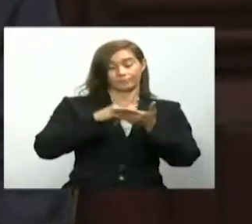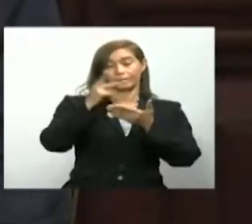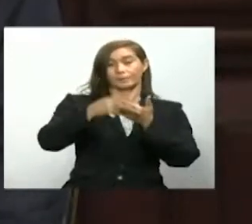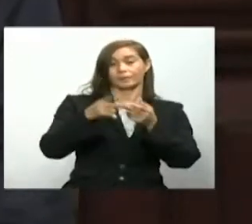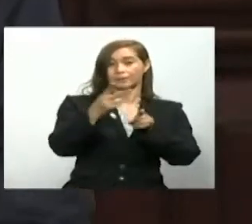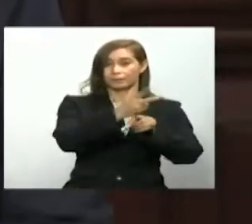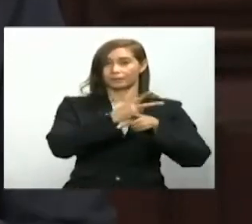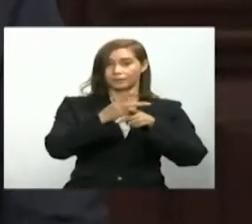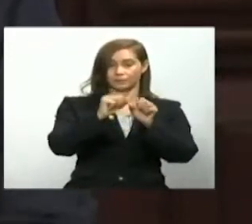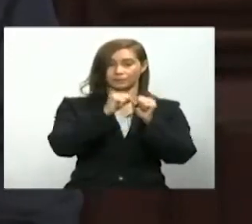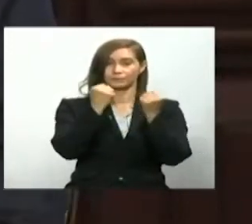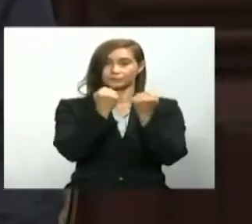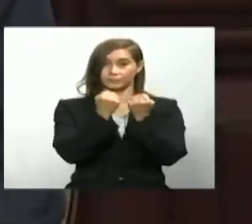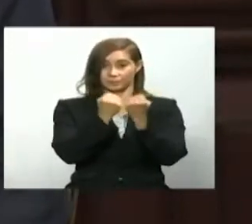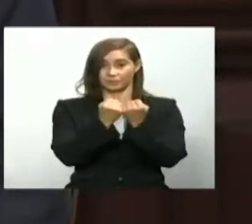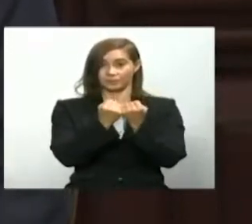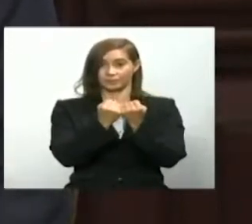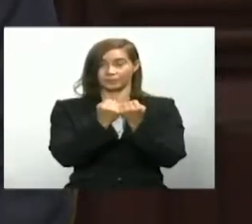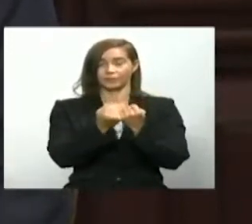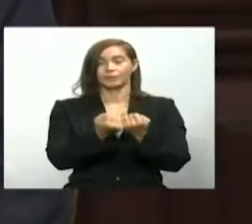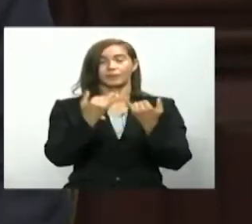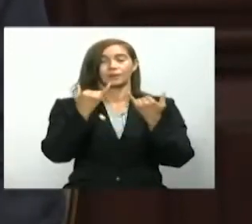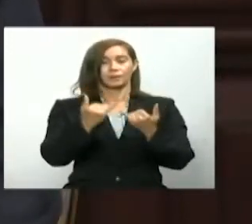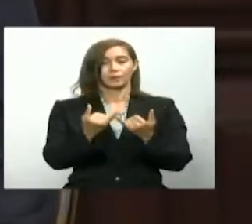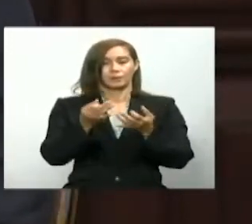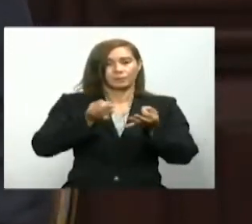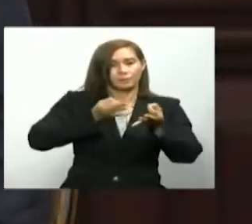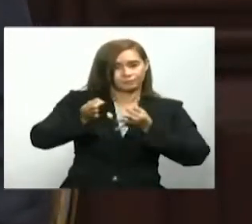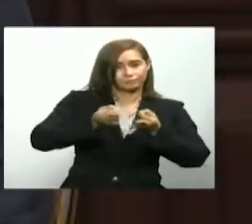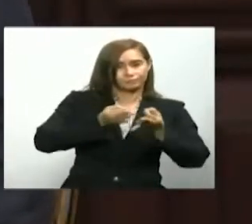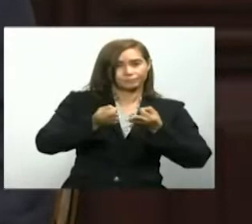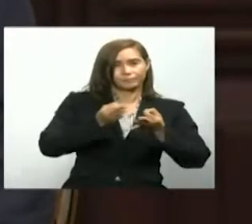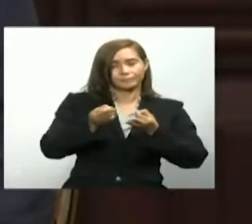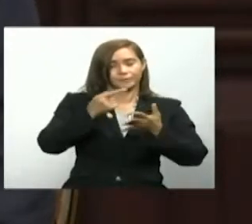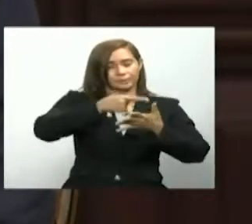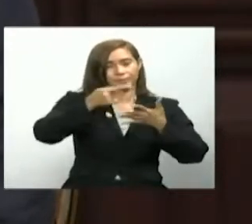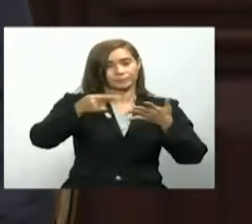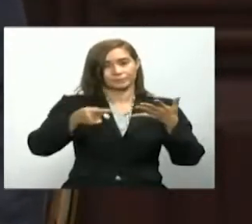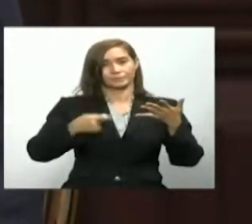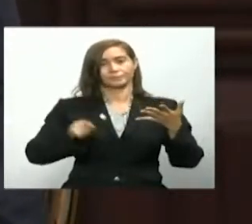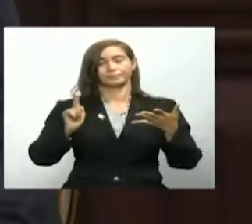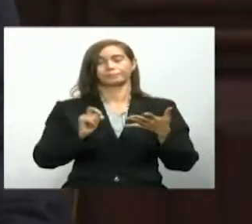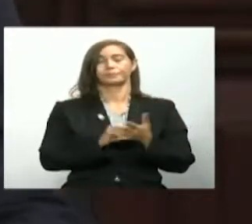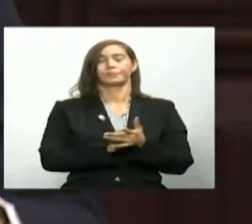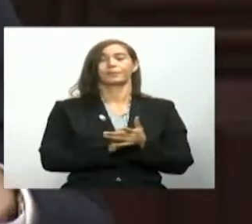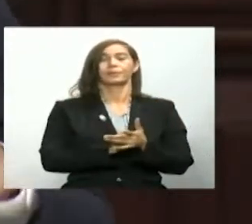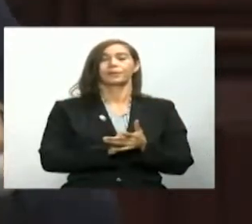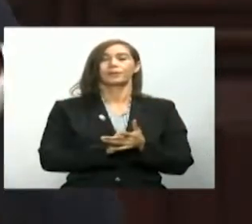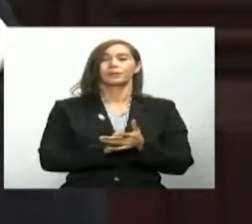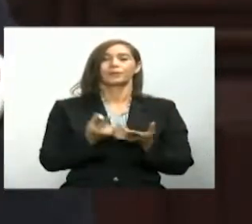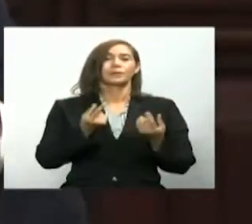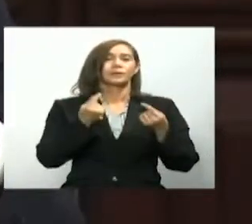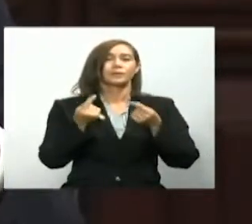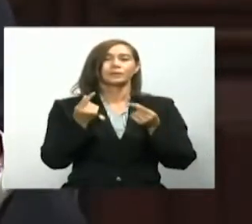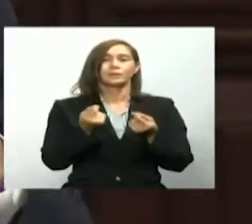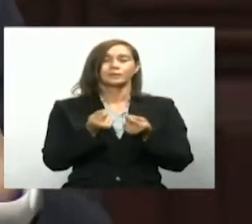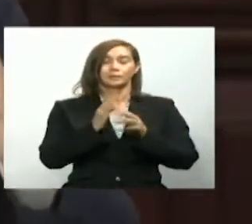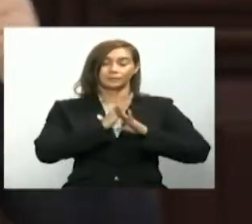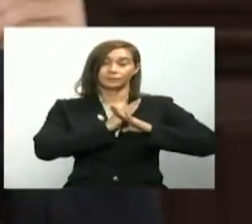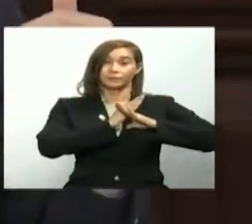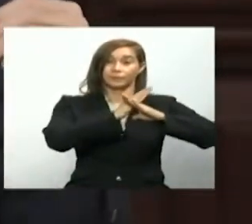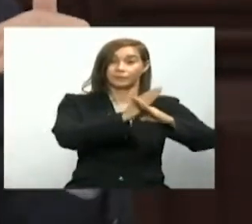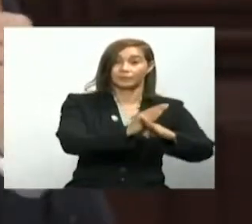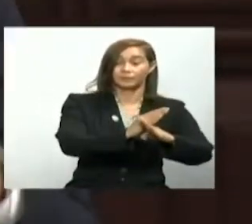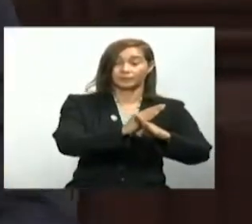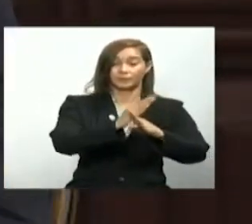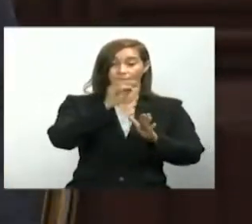en el próximo presupuesto de 2022 el principal de ellos será la dirección regional de la policía de cibao central en santiago